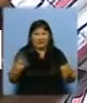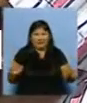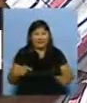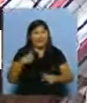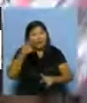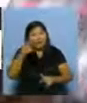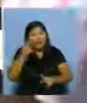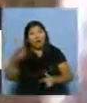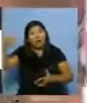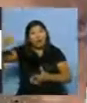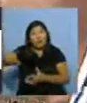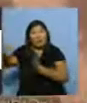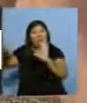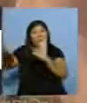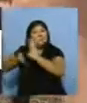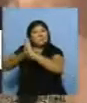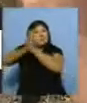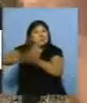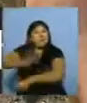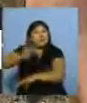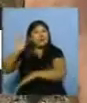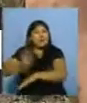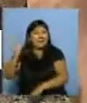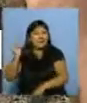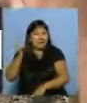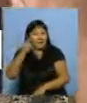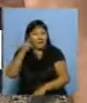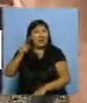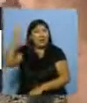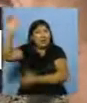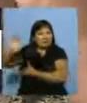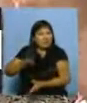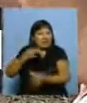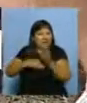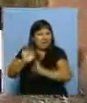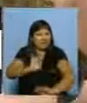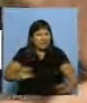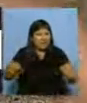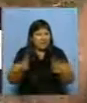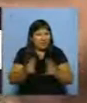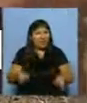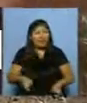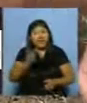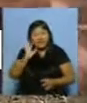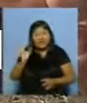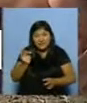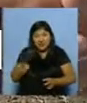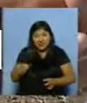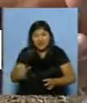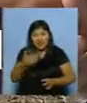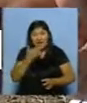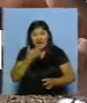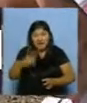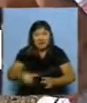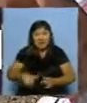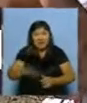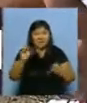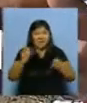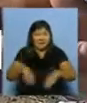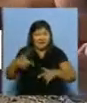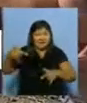cada vez menos combustible. Pero si esperaba un aumento para el mes de abril, ¿ustedes qué saben al respecto, teniendo en cuenta que ya comenzó, digamos? Los